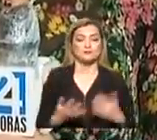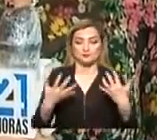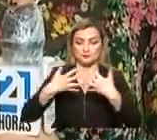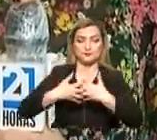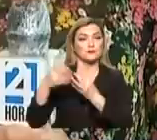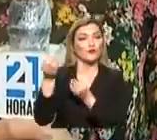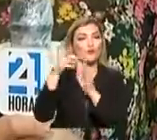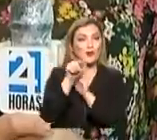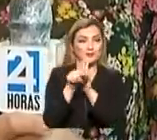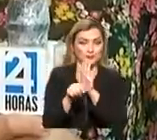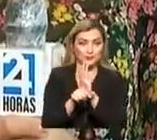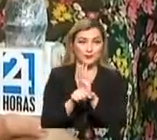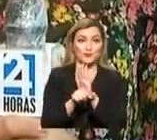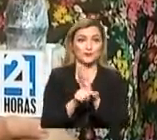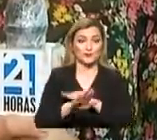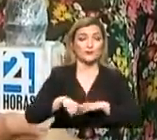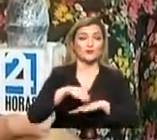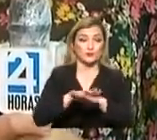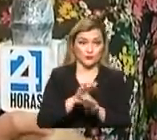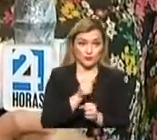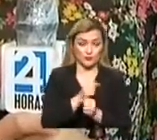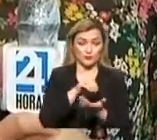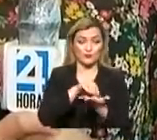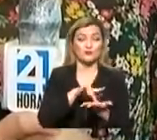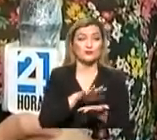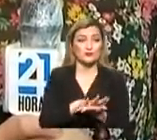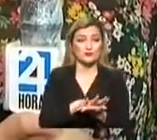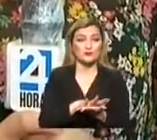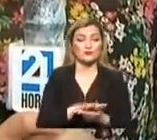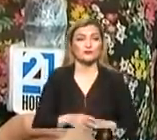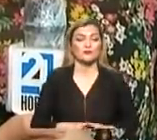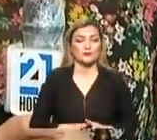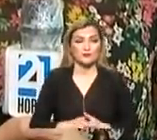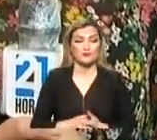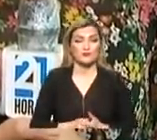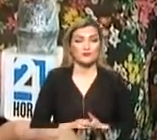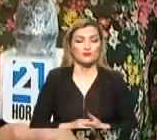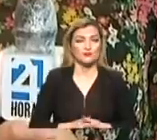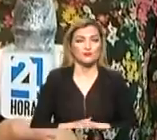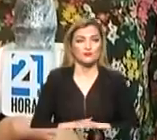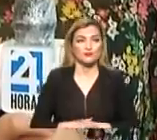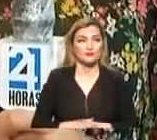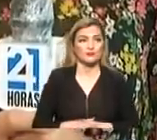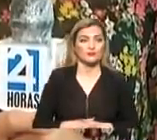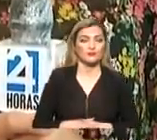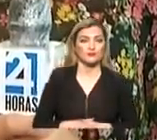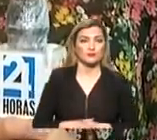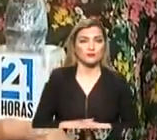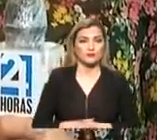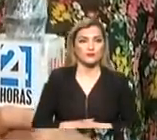que nos comentes más detalles y acerca de todos los protocolos de seguridad también que se han implementado. Adelante.